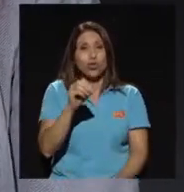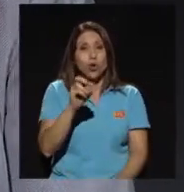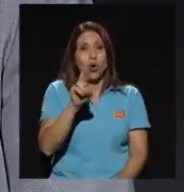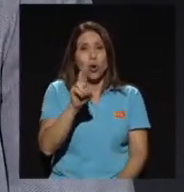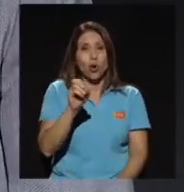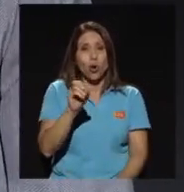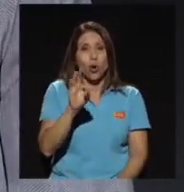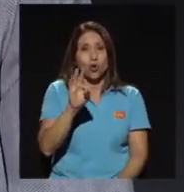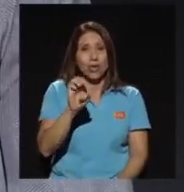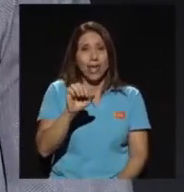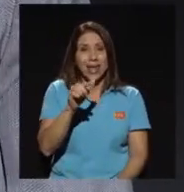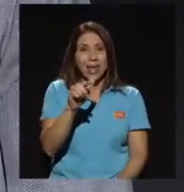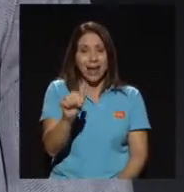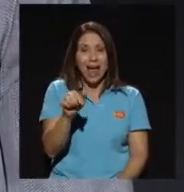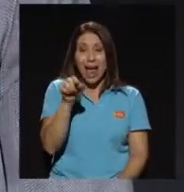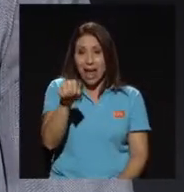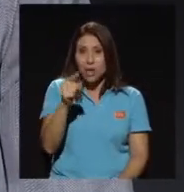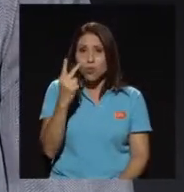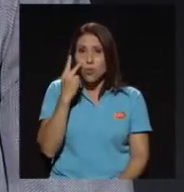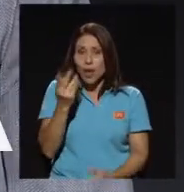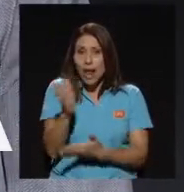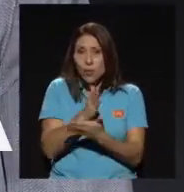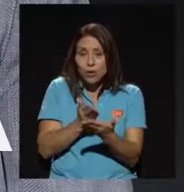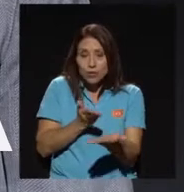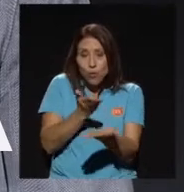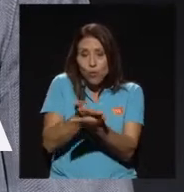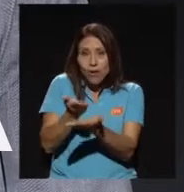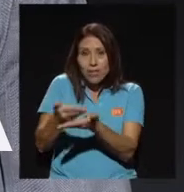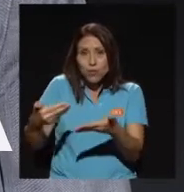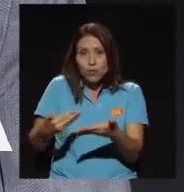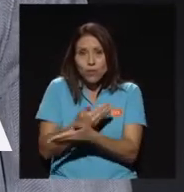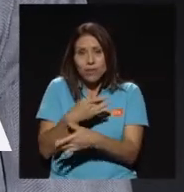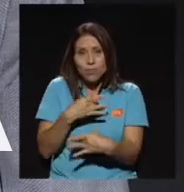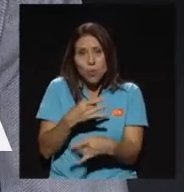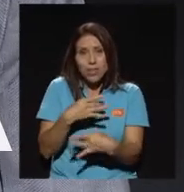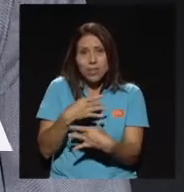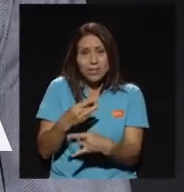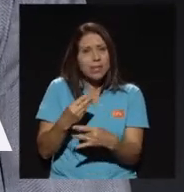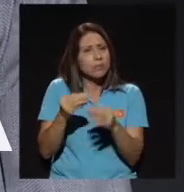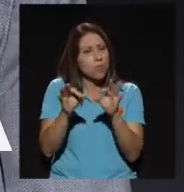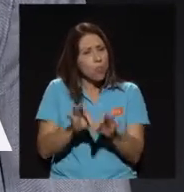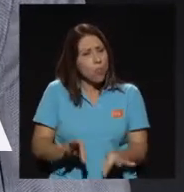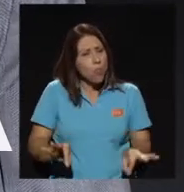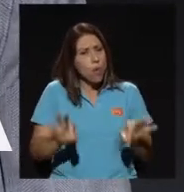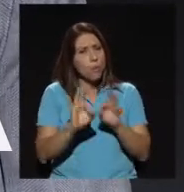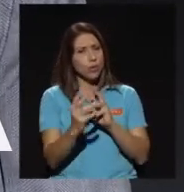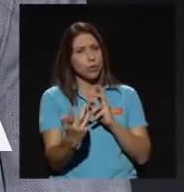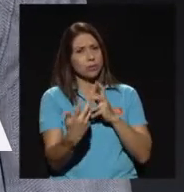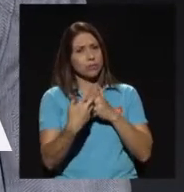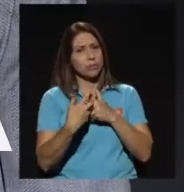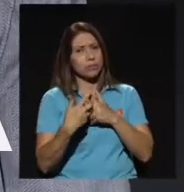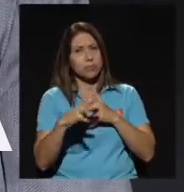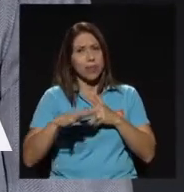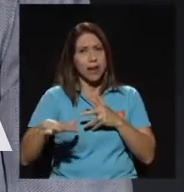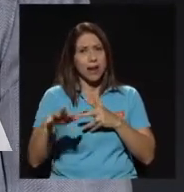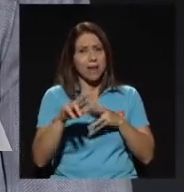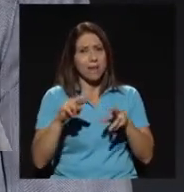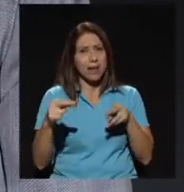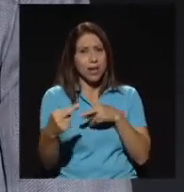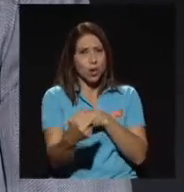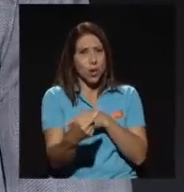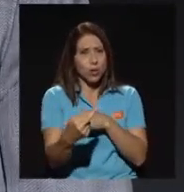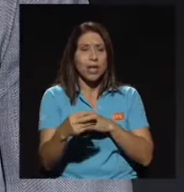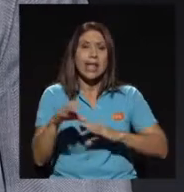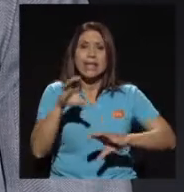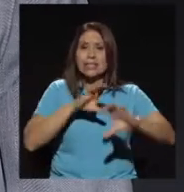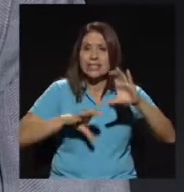se encuentra algunas ofertas nuevas muy interesantes y muy pertinentes para la realidad de la región, en